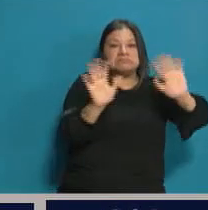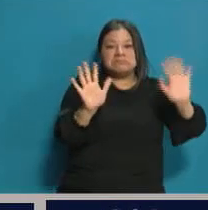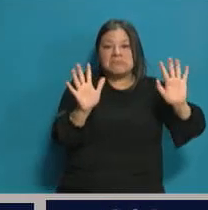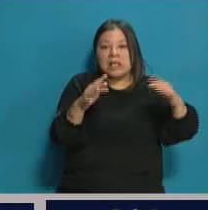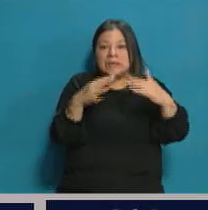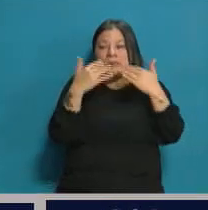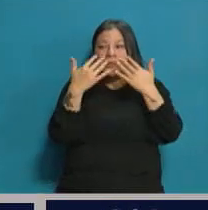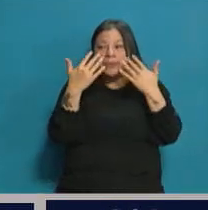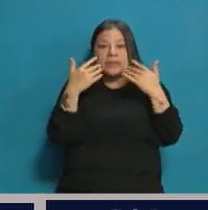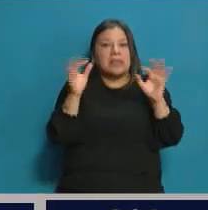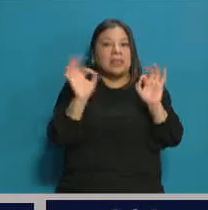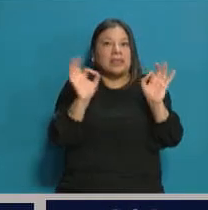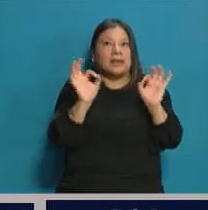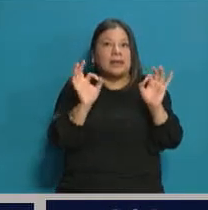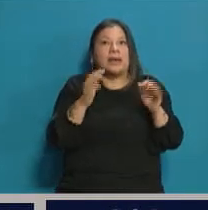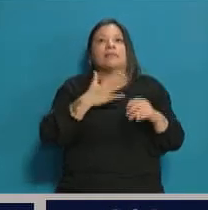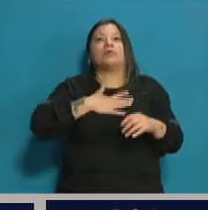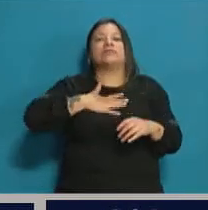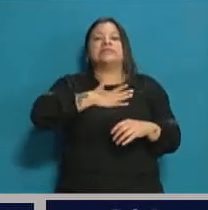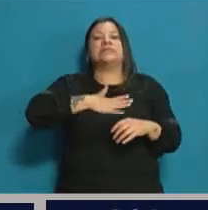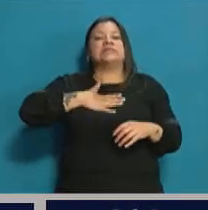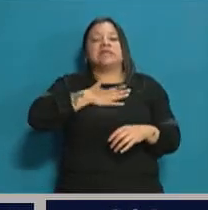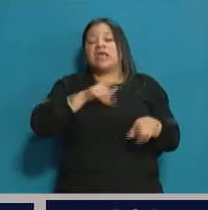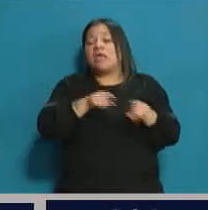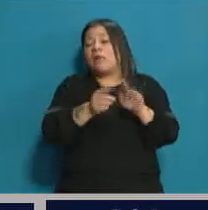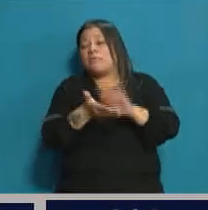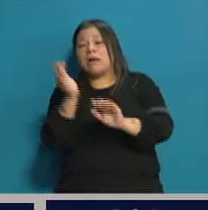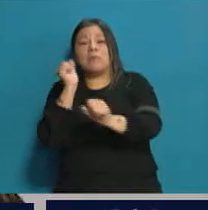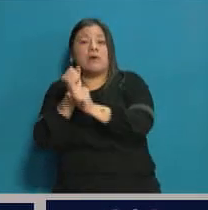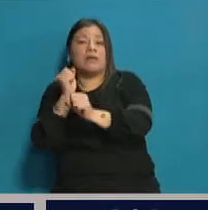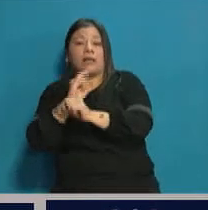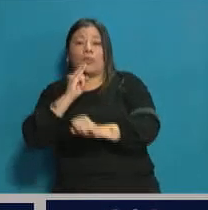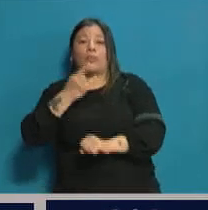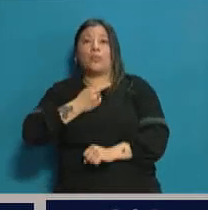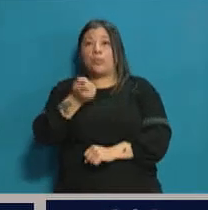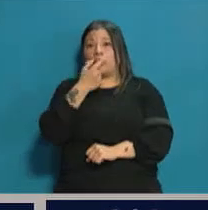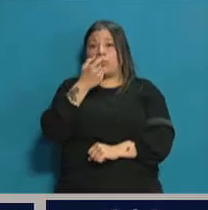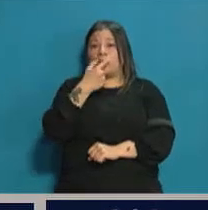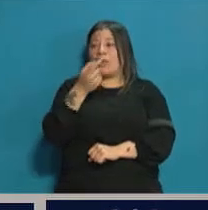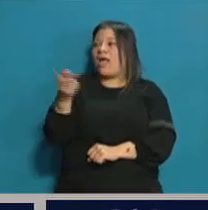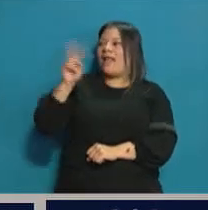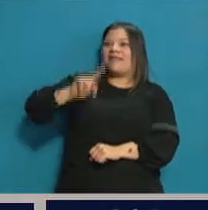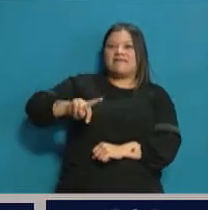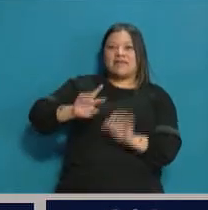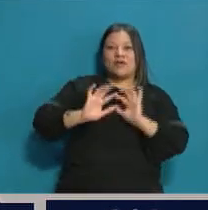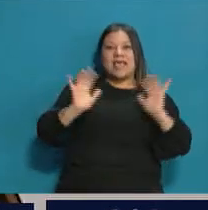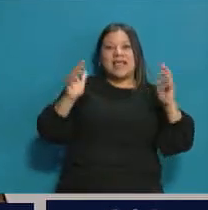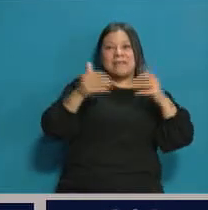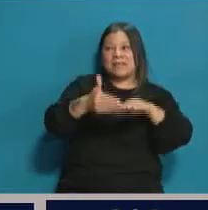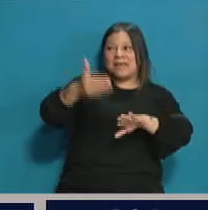lo que vemos con COVID, y seguimos yendo a trabajar, nos automedicamos, es decir, que hacemos todo al revés de lo que habíamos aprendido en la